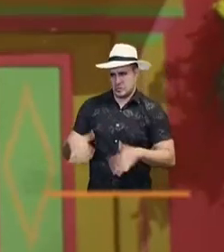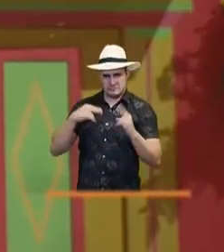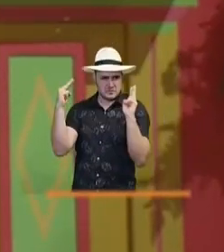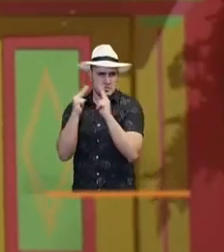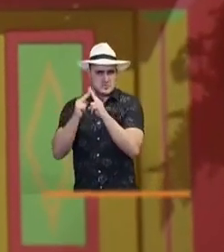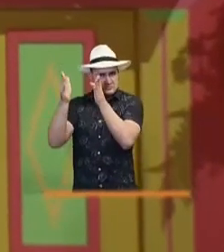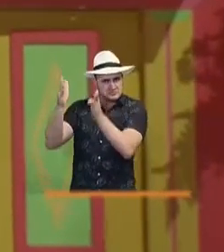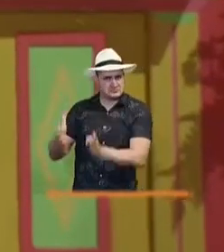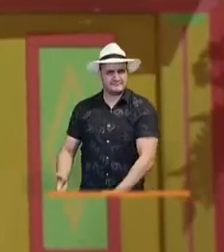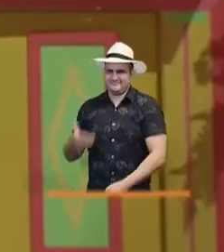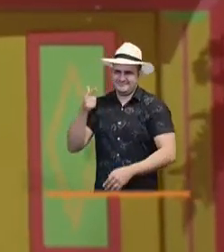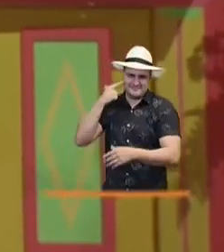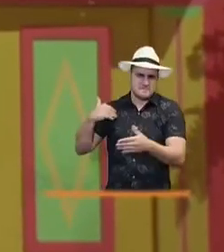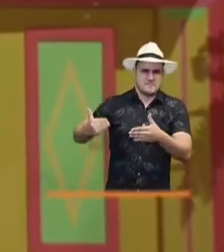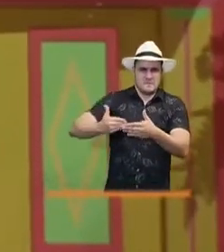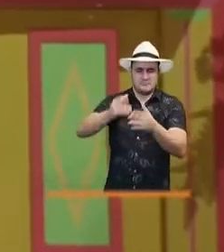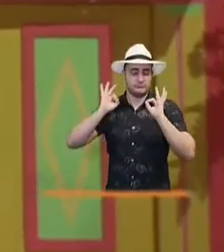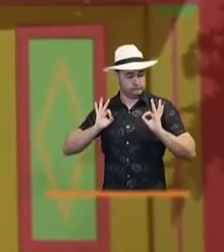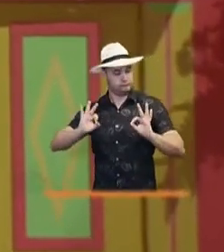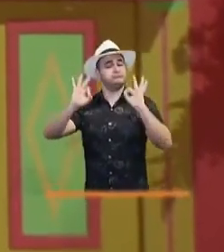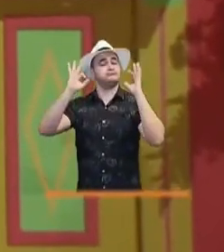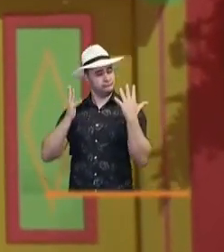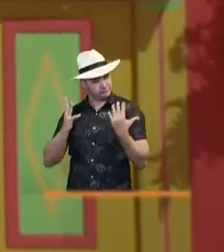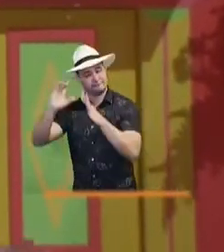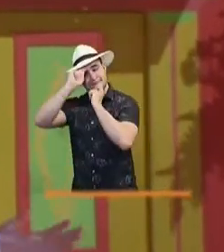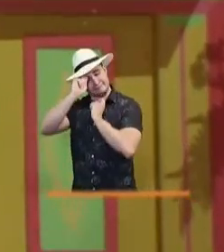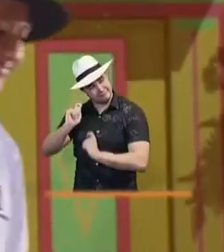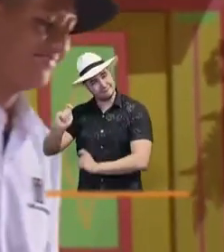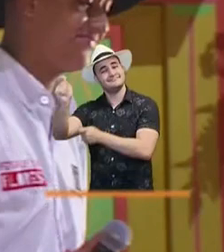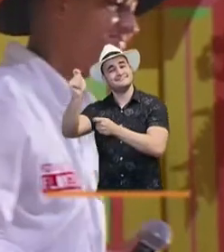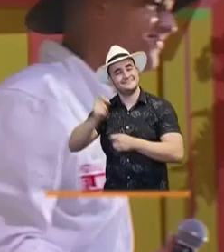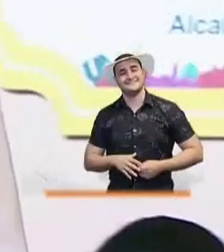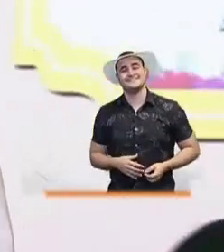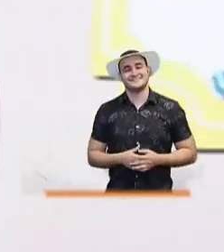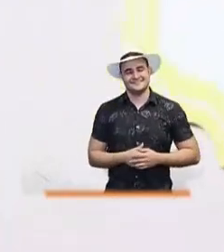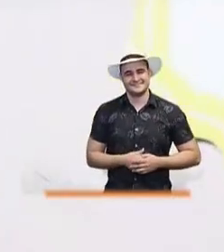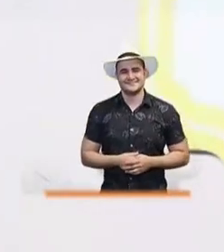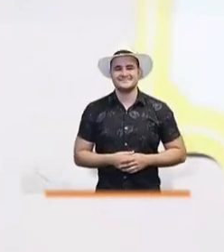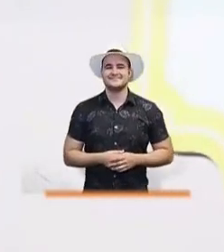que viene haciendo una gran carrera.